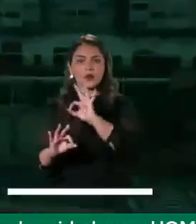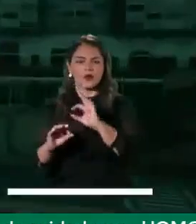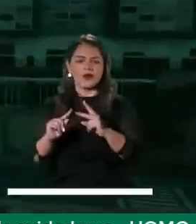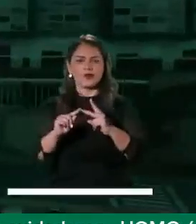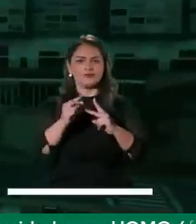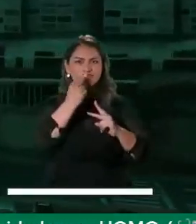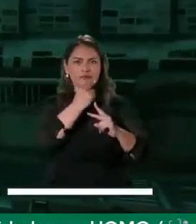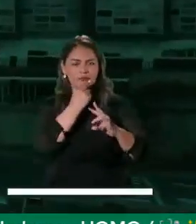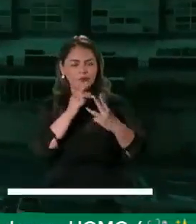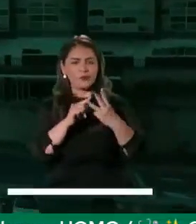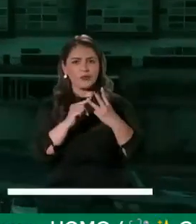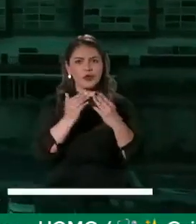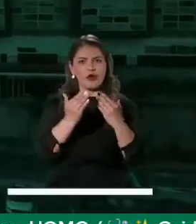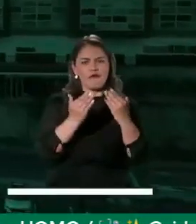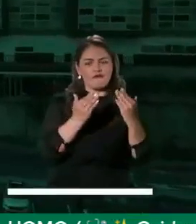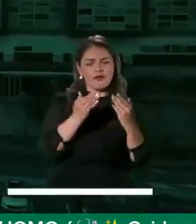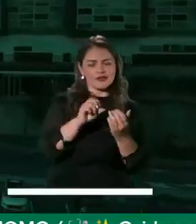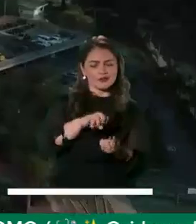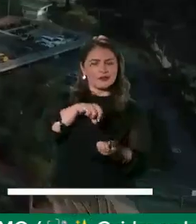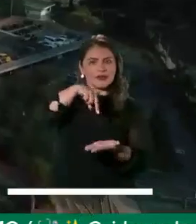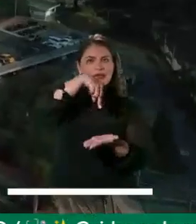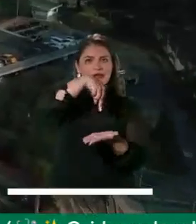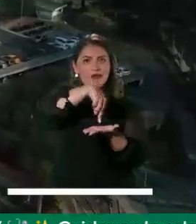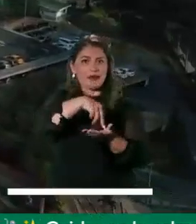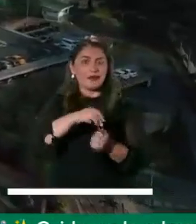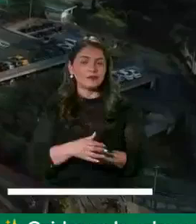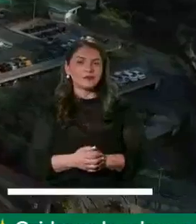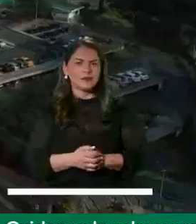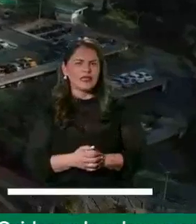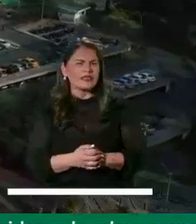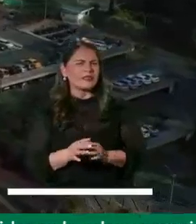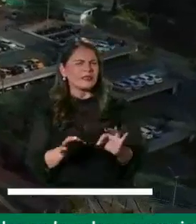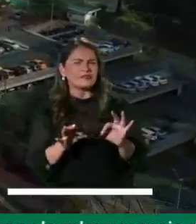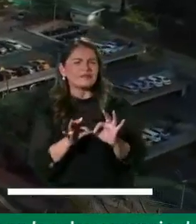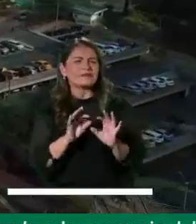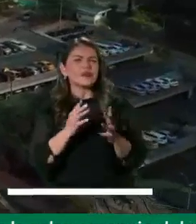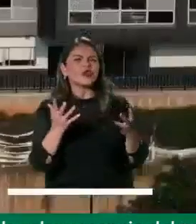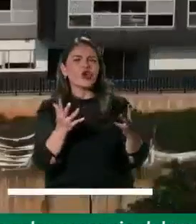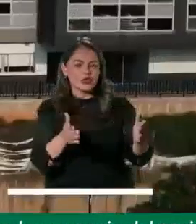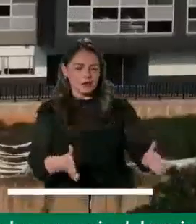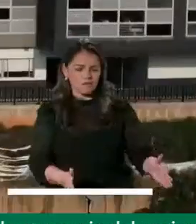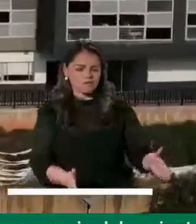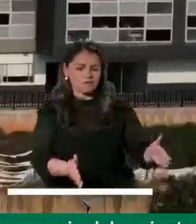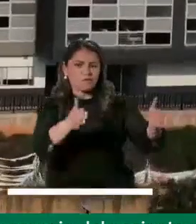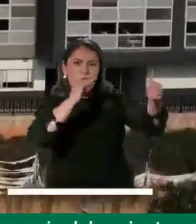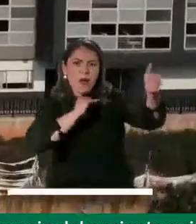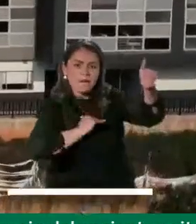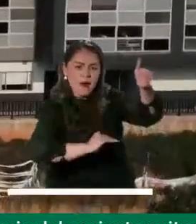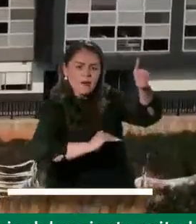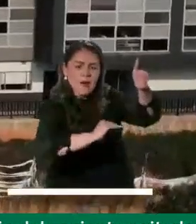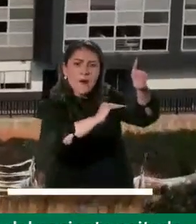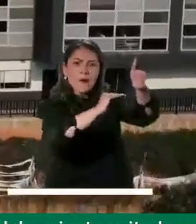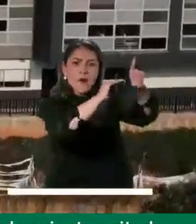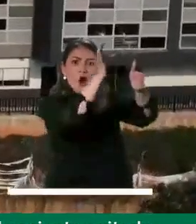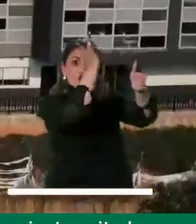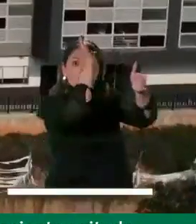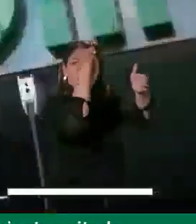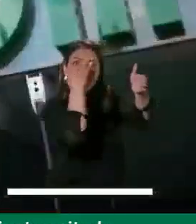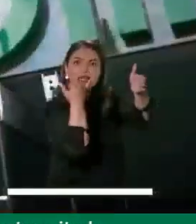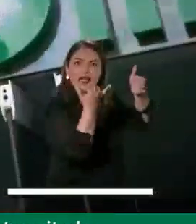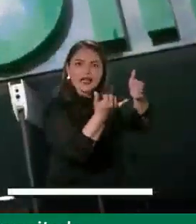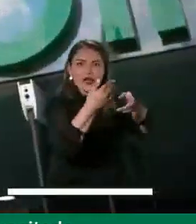Cuidado, compromiso, confianza, dignidad, palabras que salen de lo más profundo y con las que me identifico